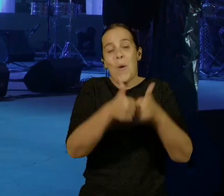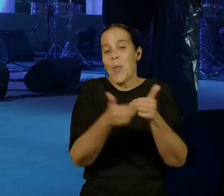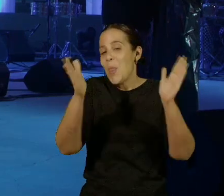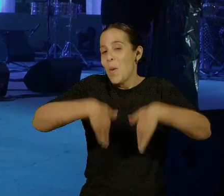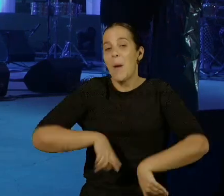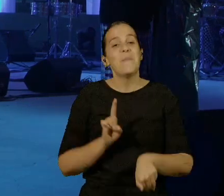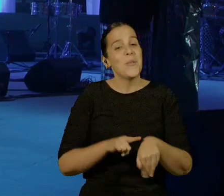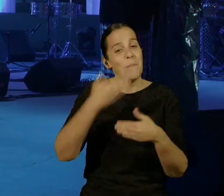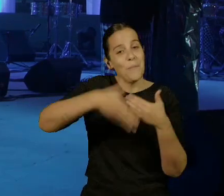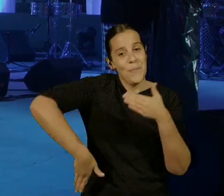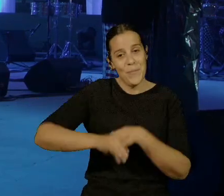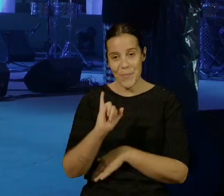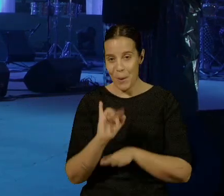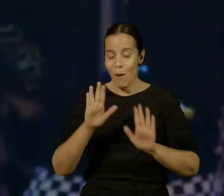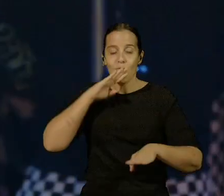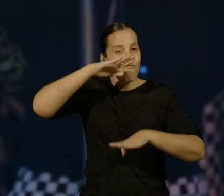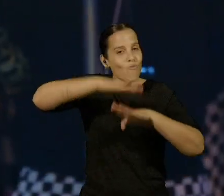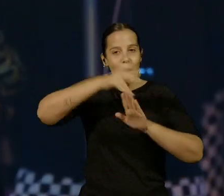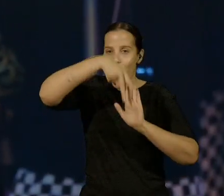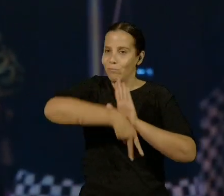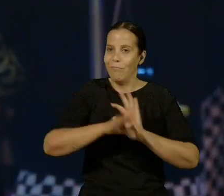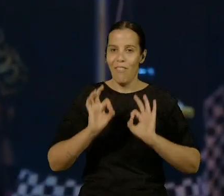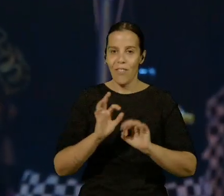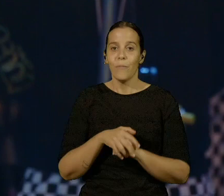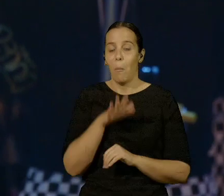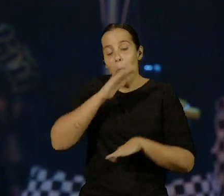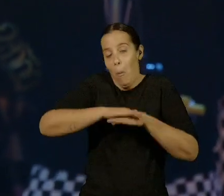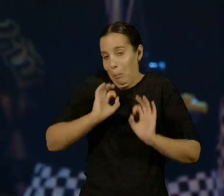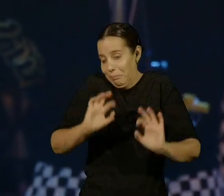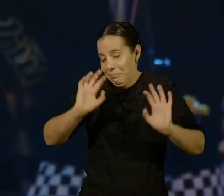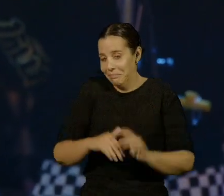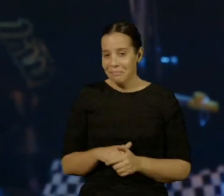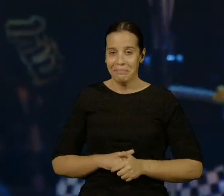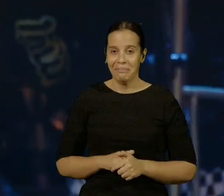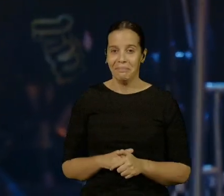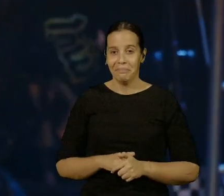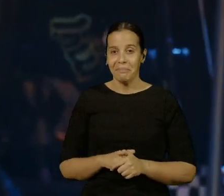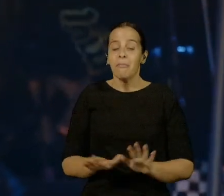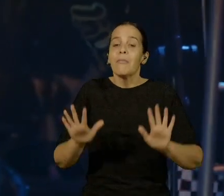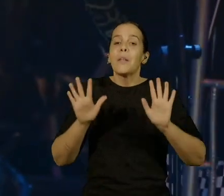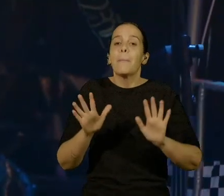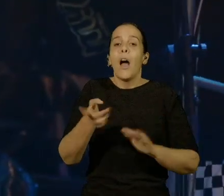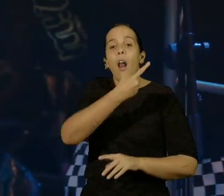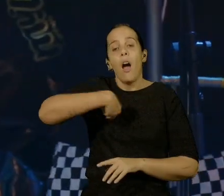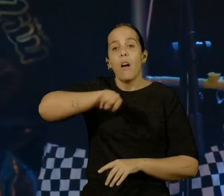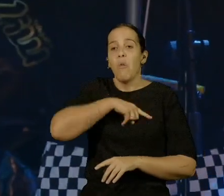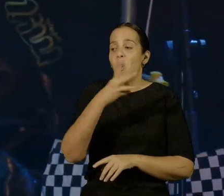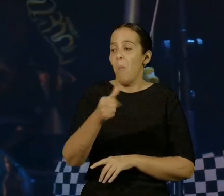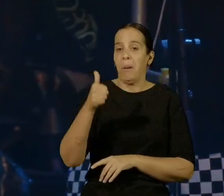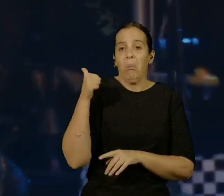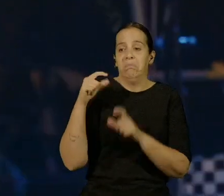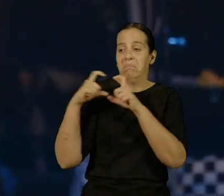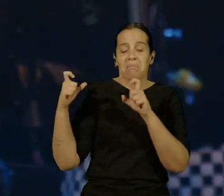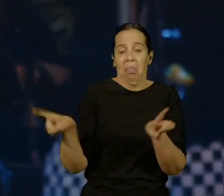parece que tenemos que cumplir la regla, cuando que la cumplimos, ¿no? Pero bueno, a nosotros el número de ahí atrás nos importa poco.